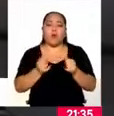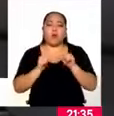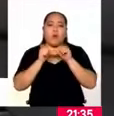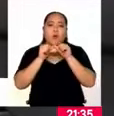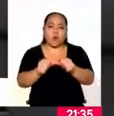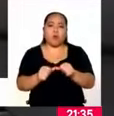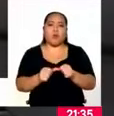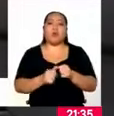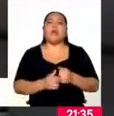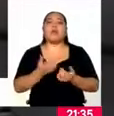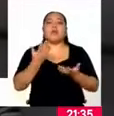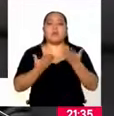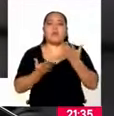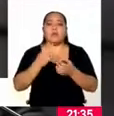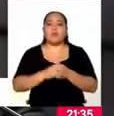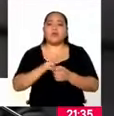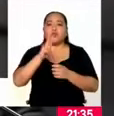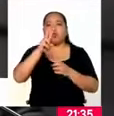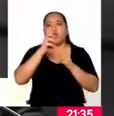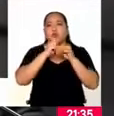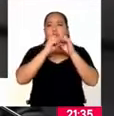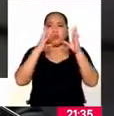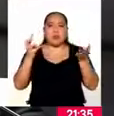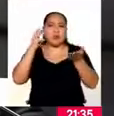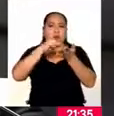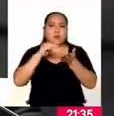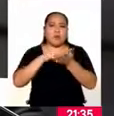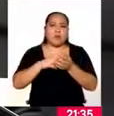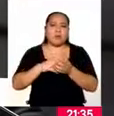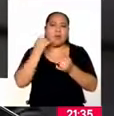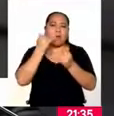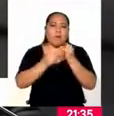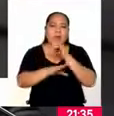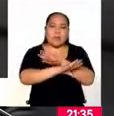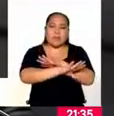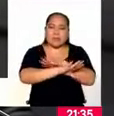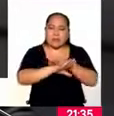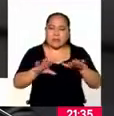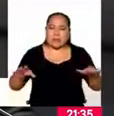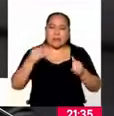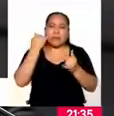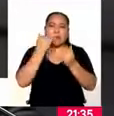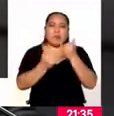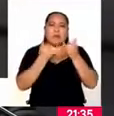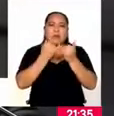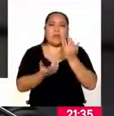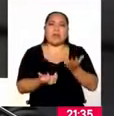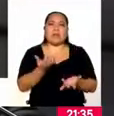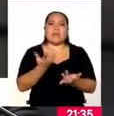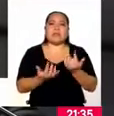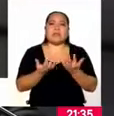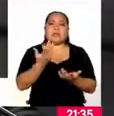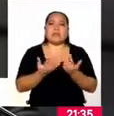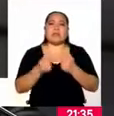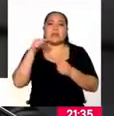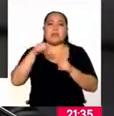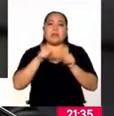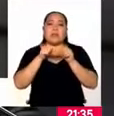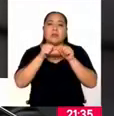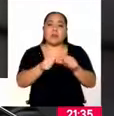continuado y seguramente un par de días más hasta que finalmente se pueda extinguir totalmente este incendio que en este momento